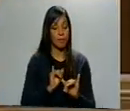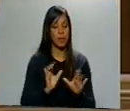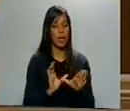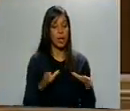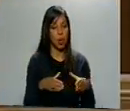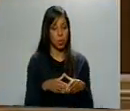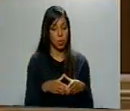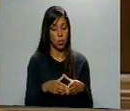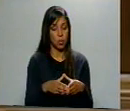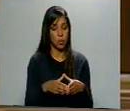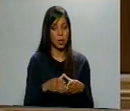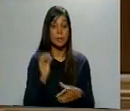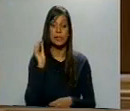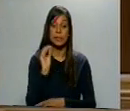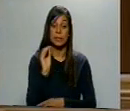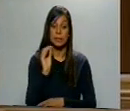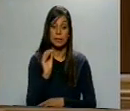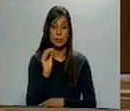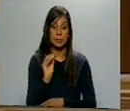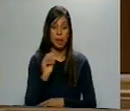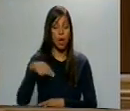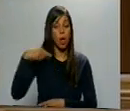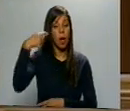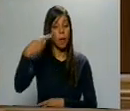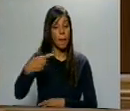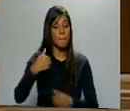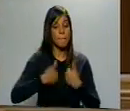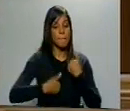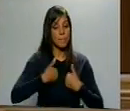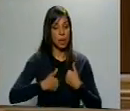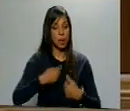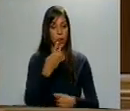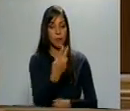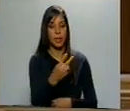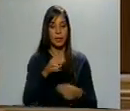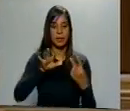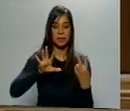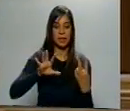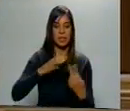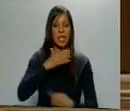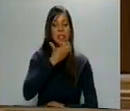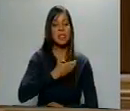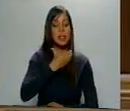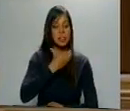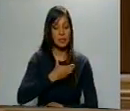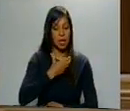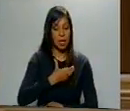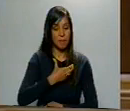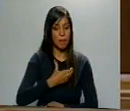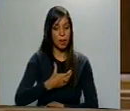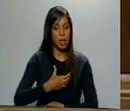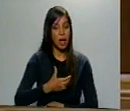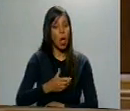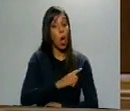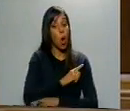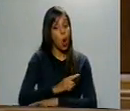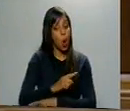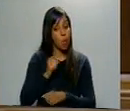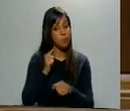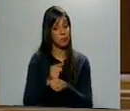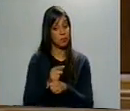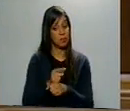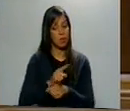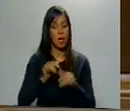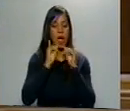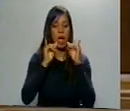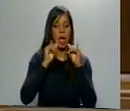sesión y se convoca para el próximo miércoles 27 de diciembre con carácter obligatorio, donde haremos